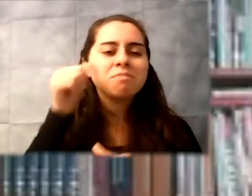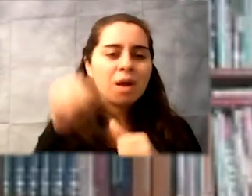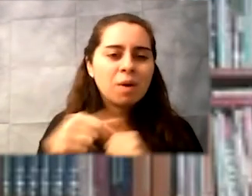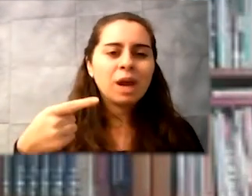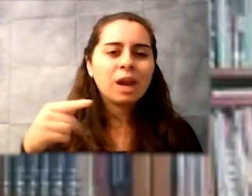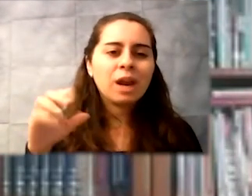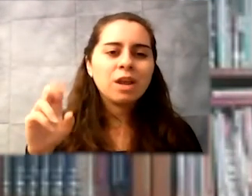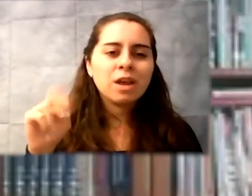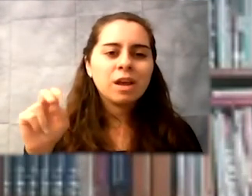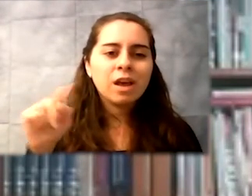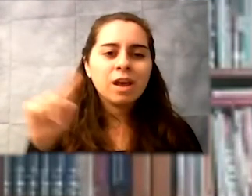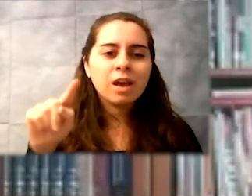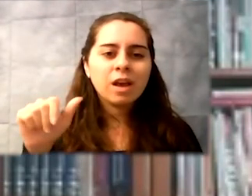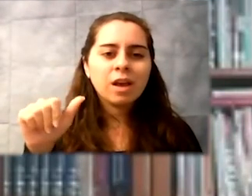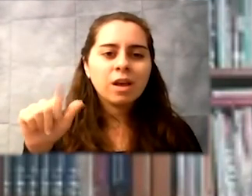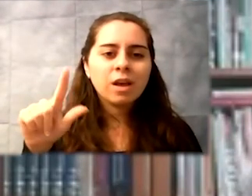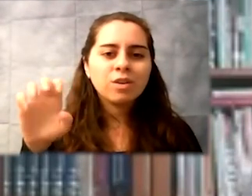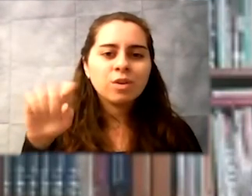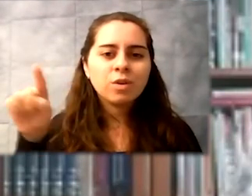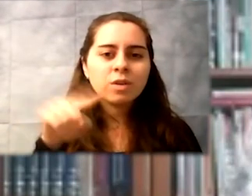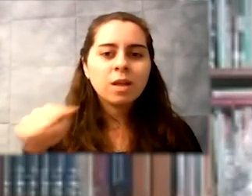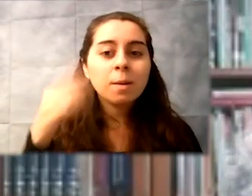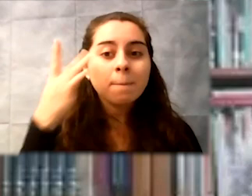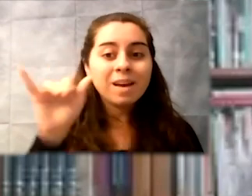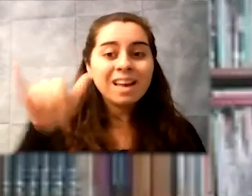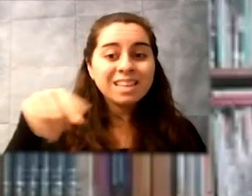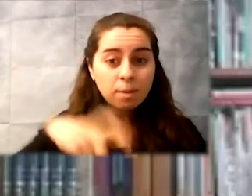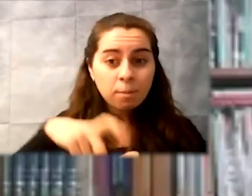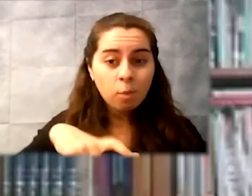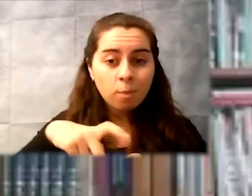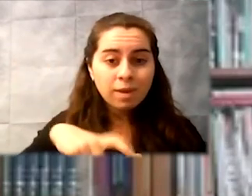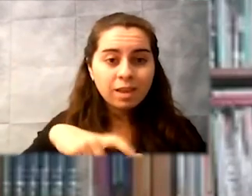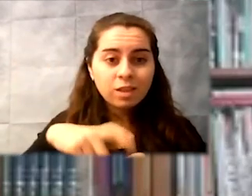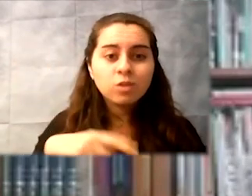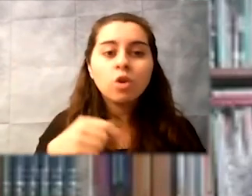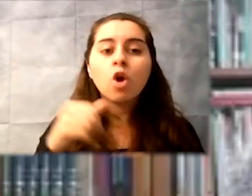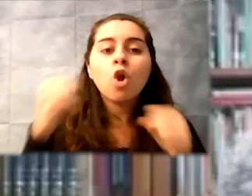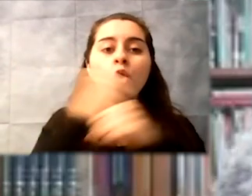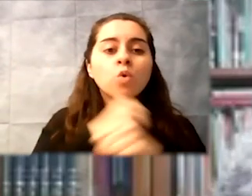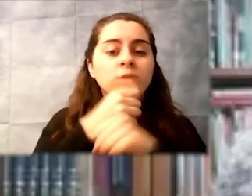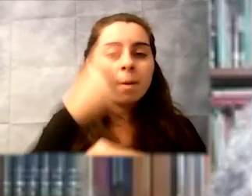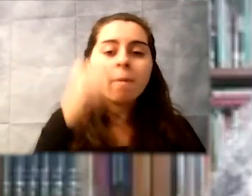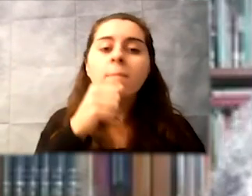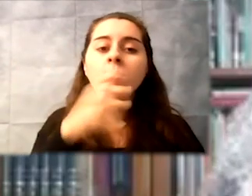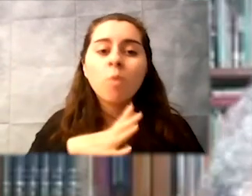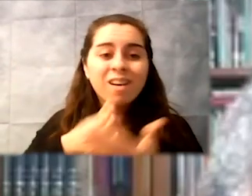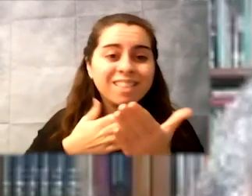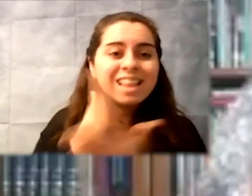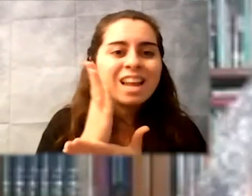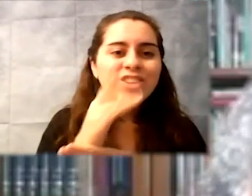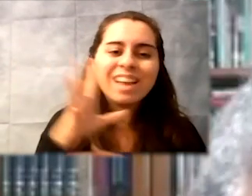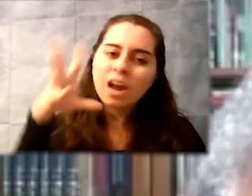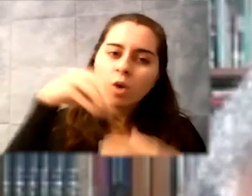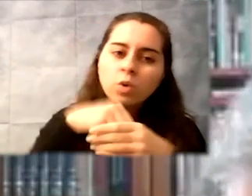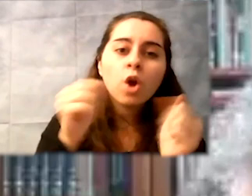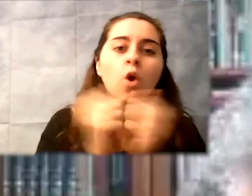en esa organización en particular en ese momento decíamos que las luchas por los derechos de las mujeres atravesaban todas las luchas y que